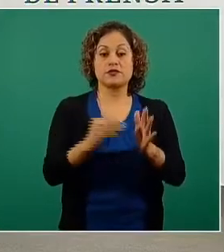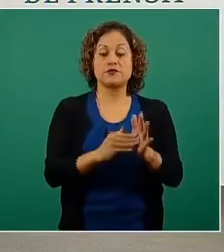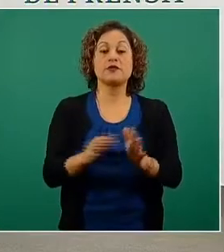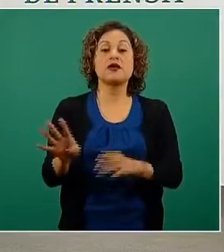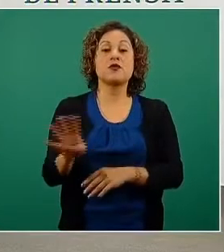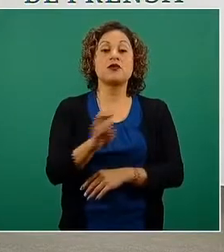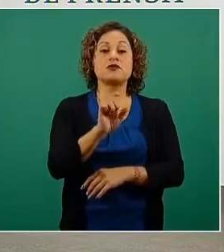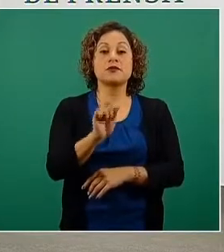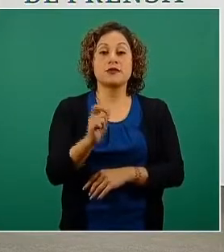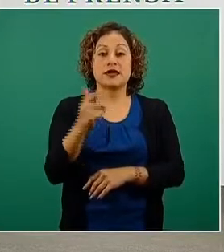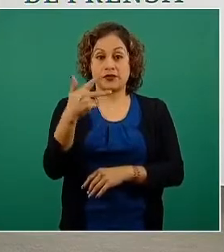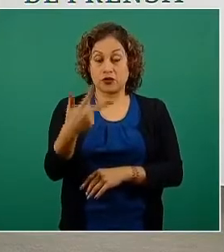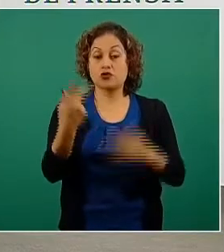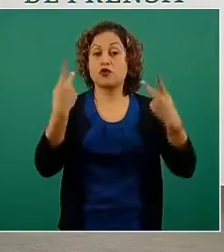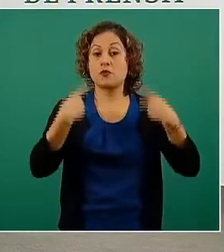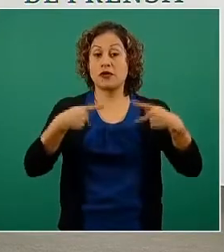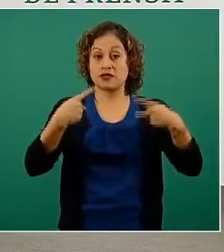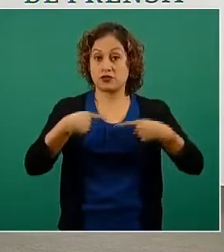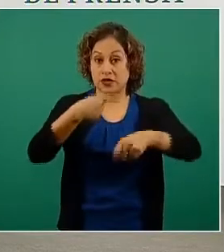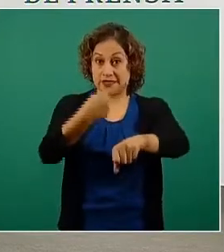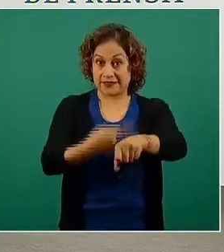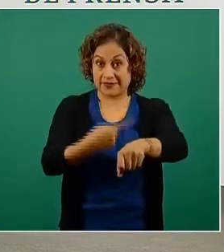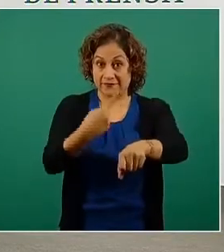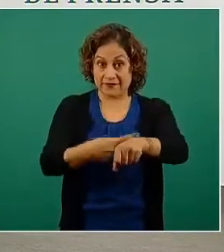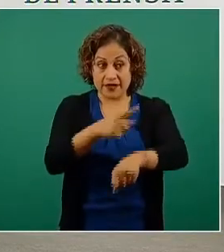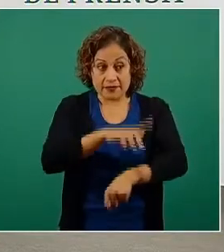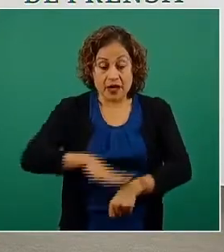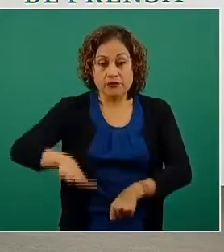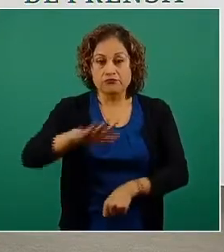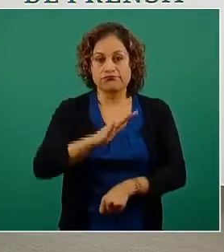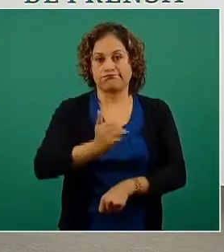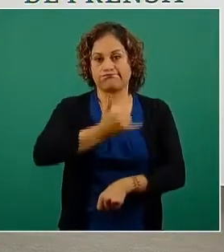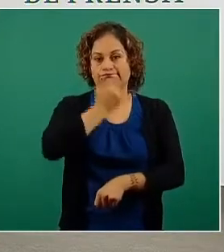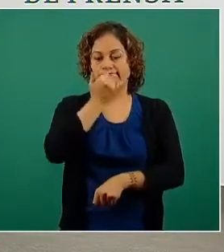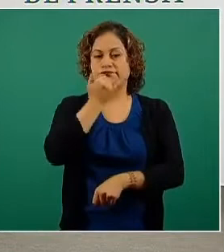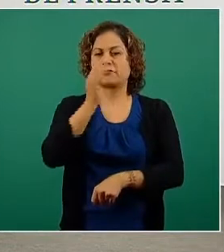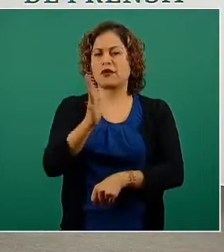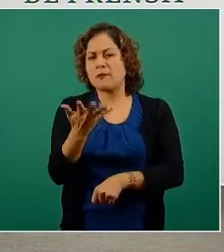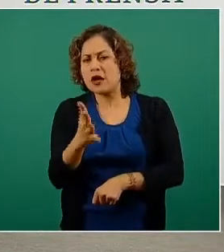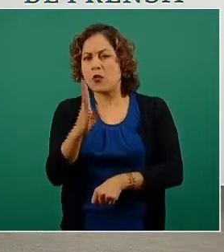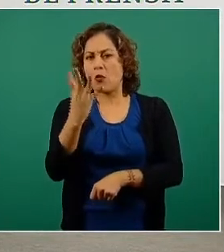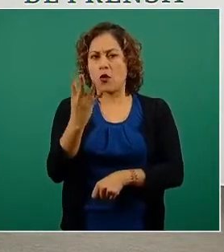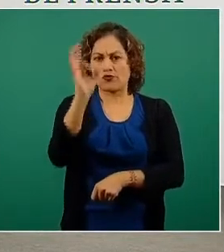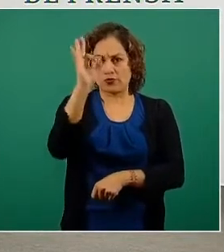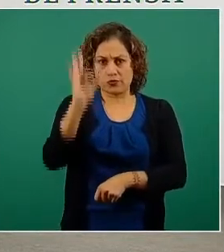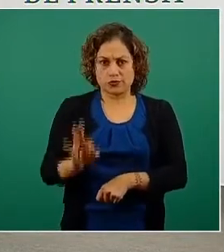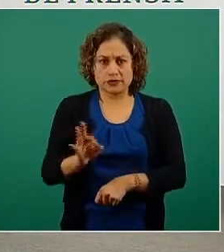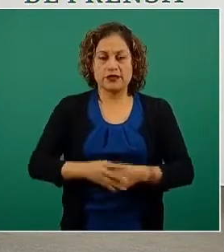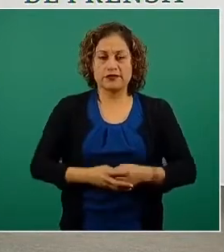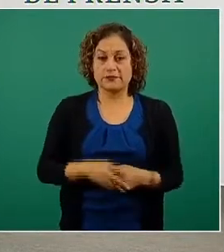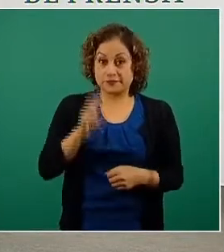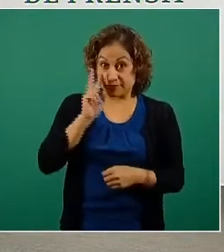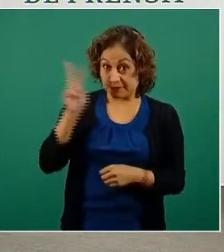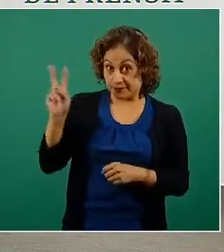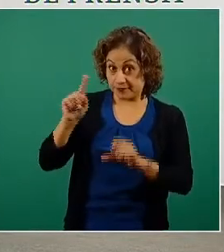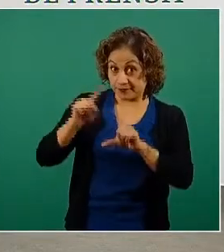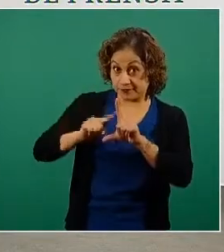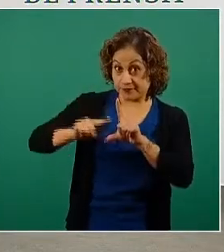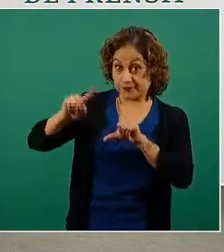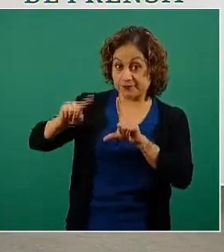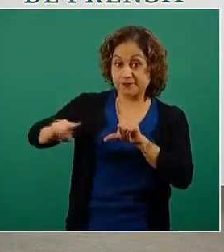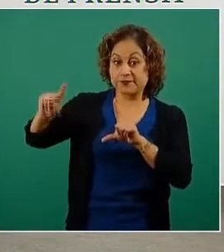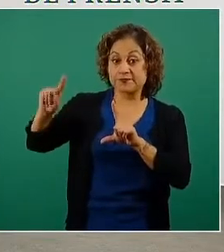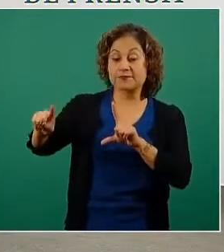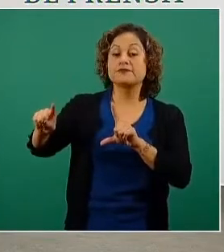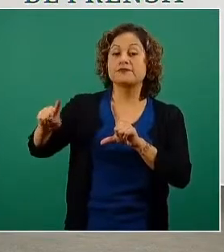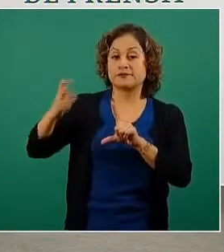81.428 casos activos estimados, lo cual representa un 4%. Observemos cómo en el gráfico las